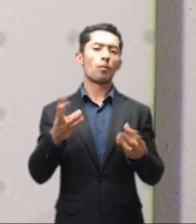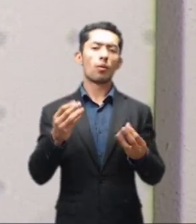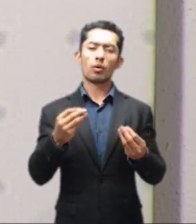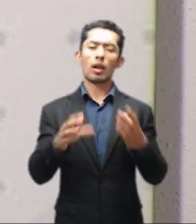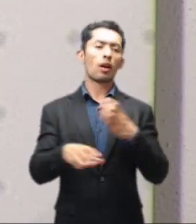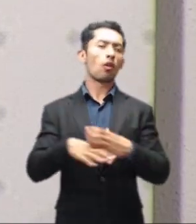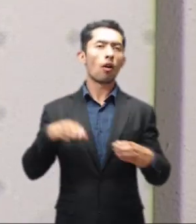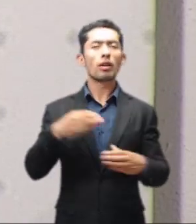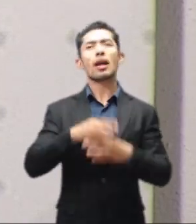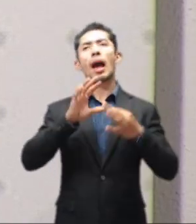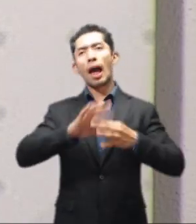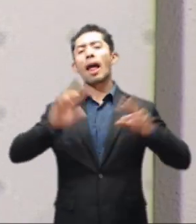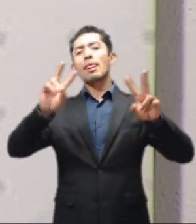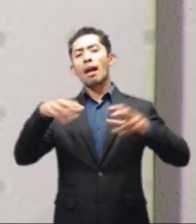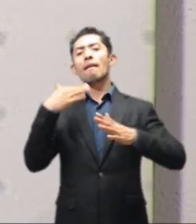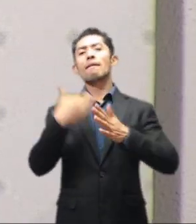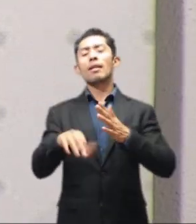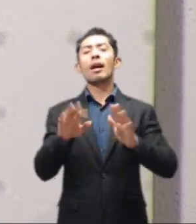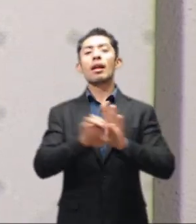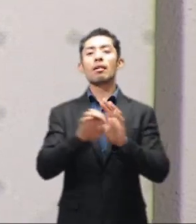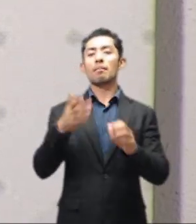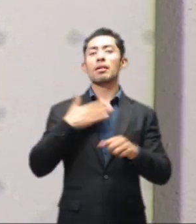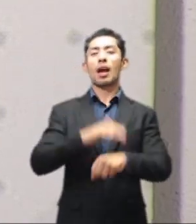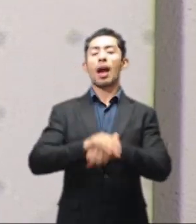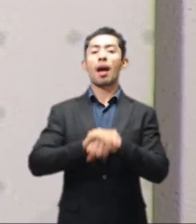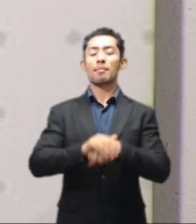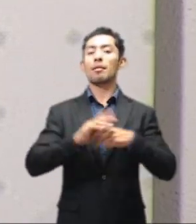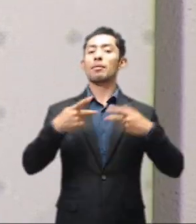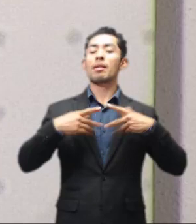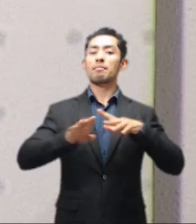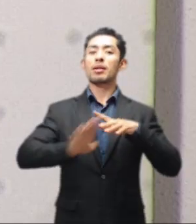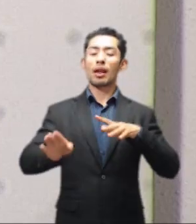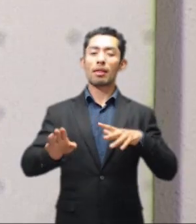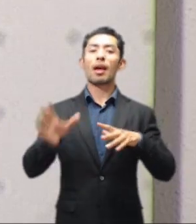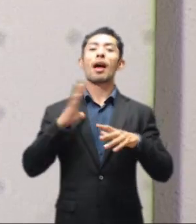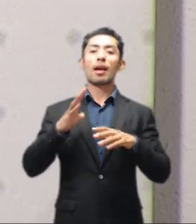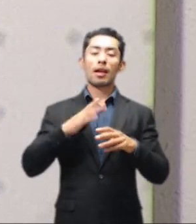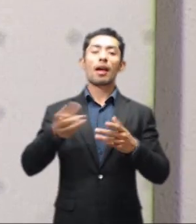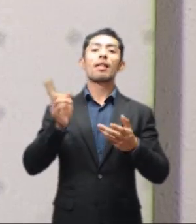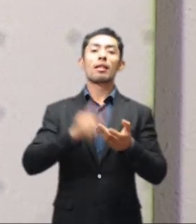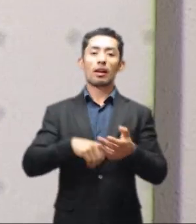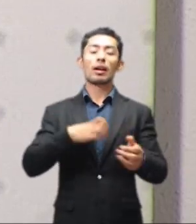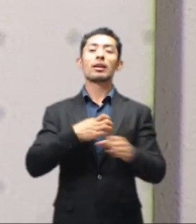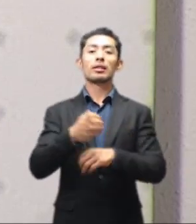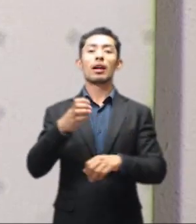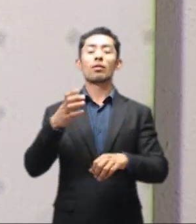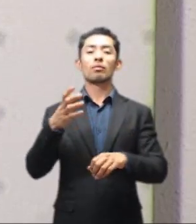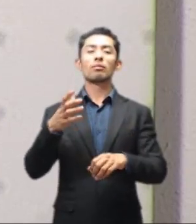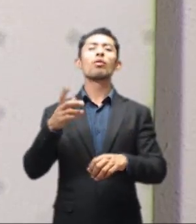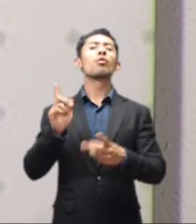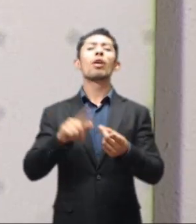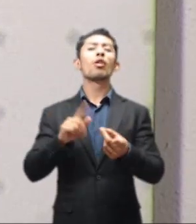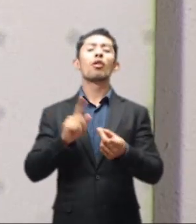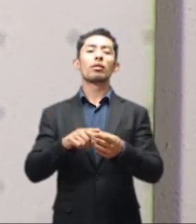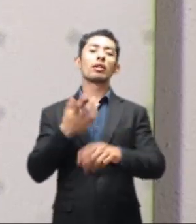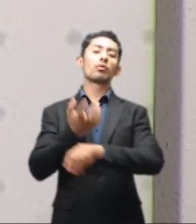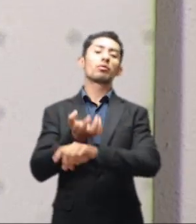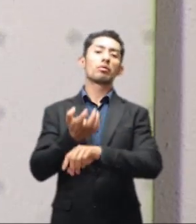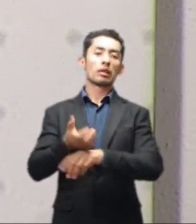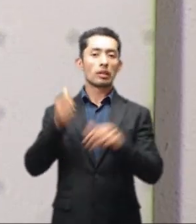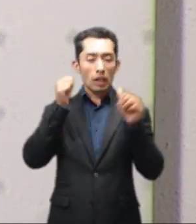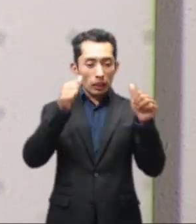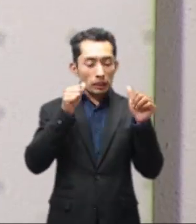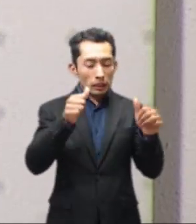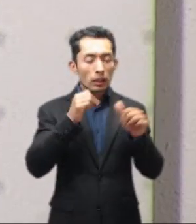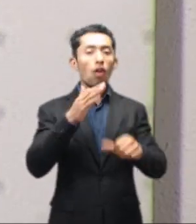cosas que hablar me falta de hablar de mis amigos migrantes que tenemos en en los Estados Unidos de que están al pendiente